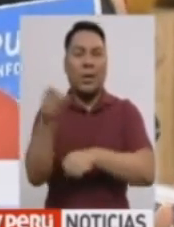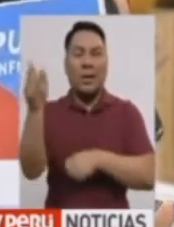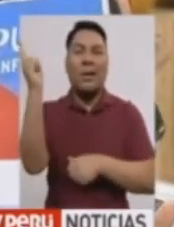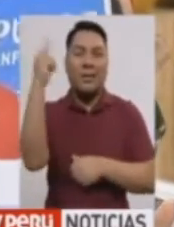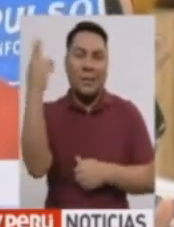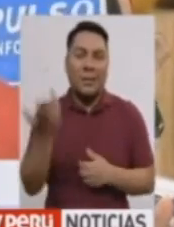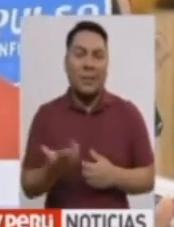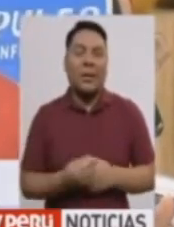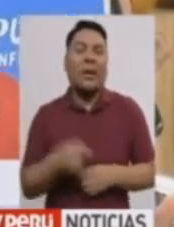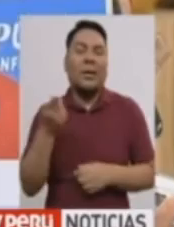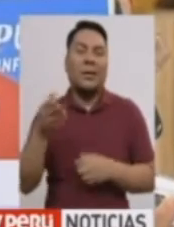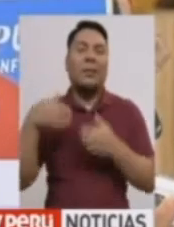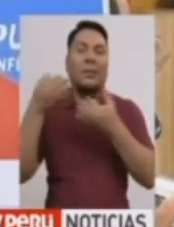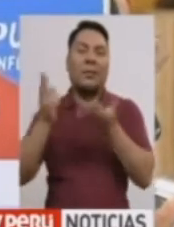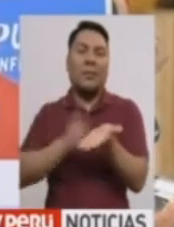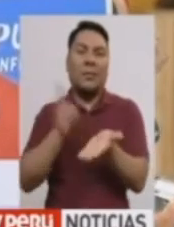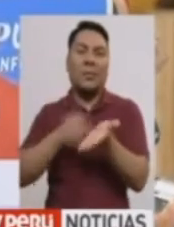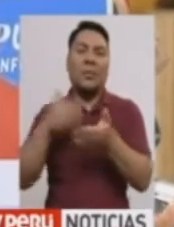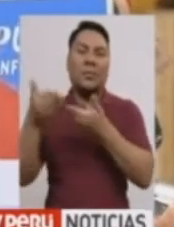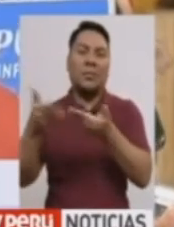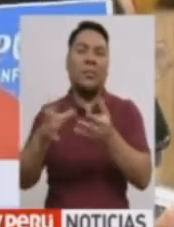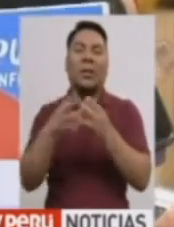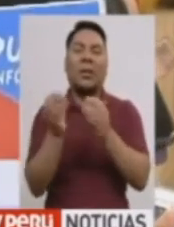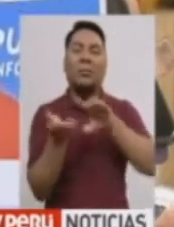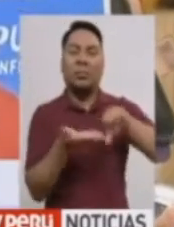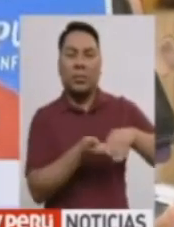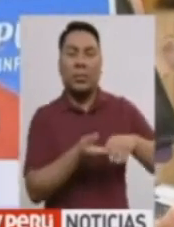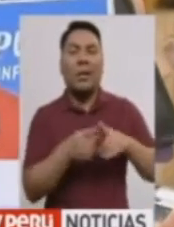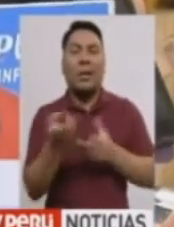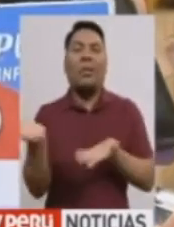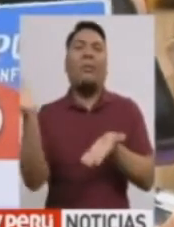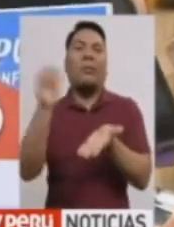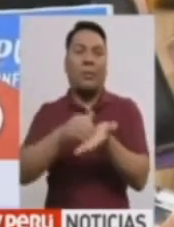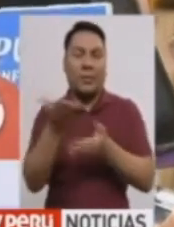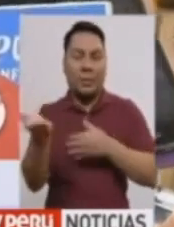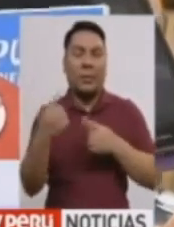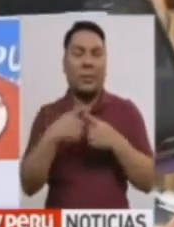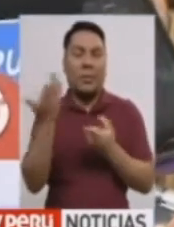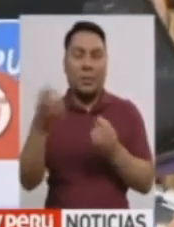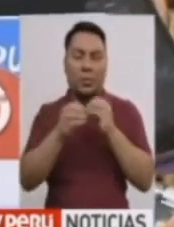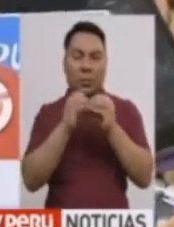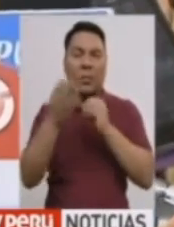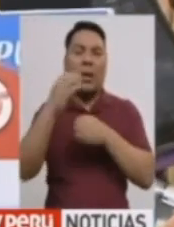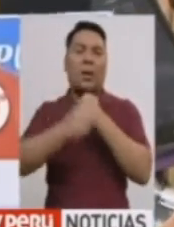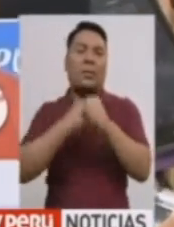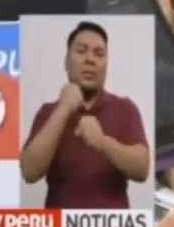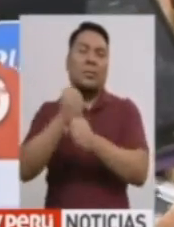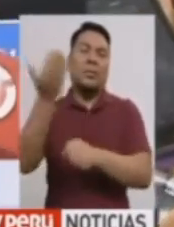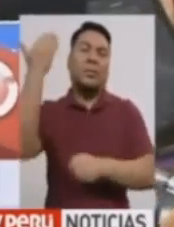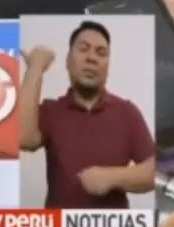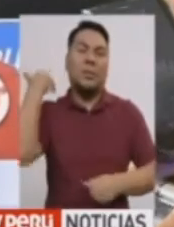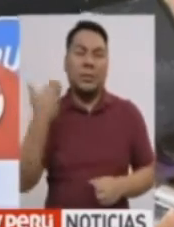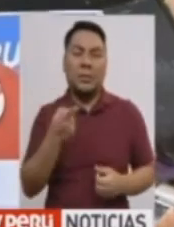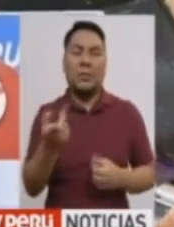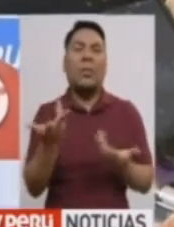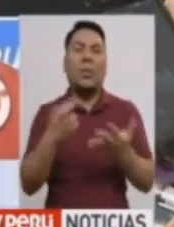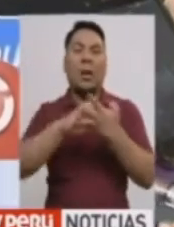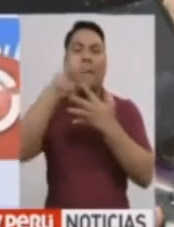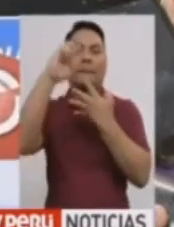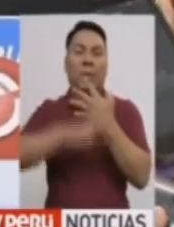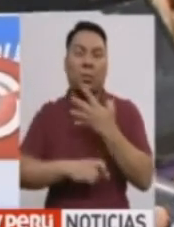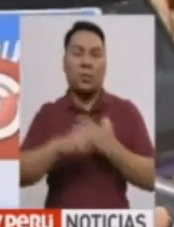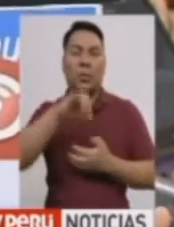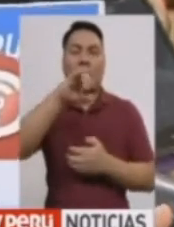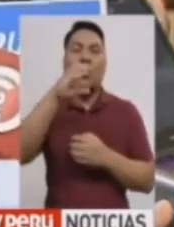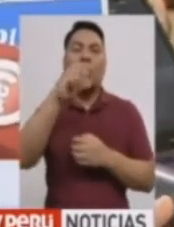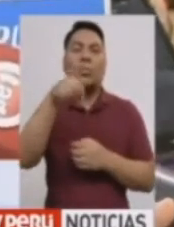hoy cuestionado en el sentido de que lo que fue un proyecto inicial que sí se elaboró desde muchos años antes, que era el proyecto Kuntur,